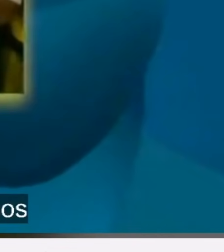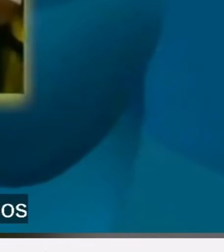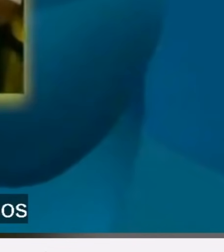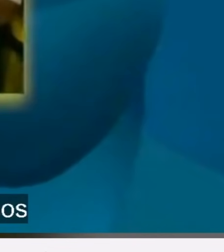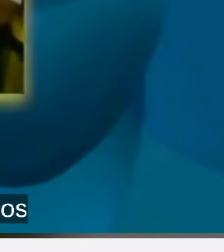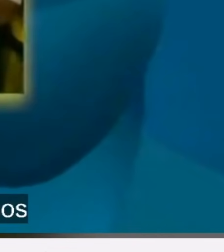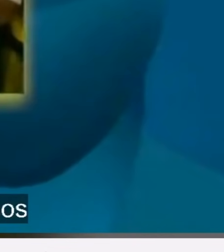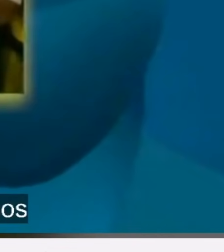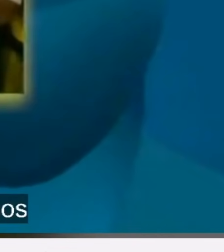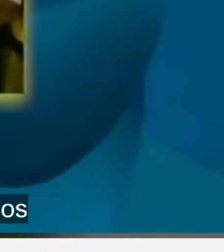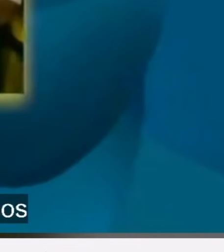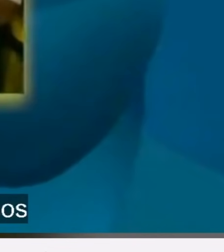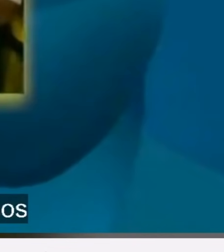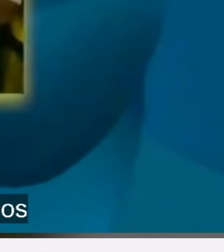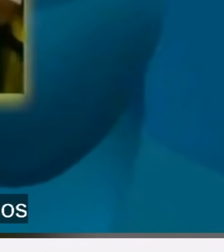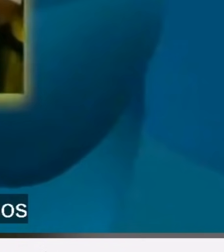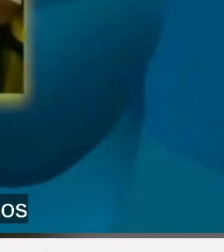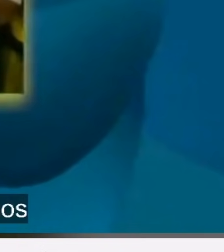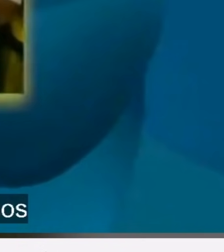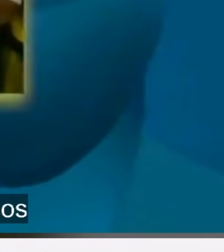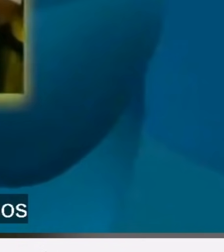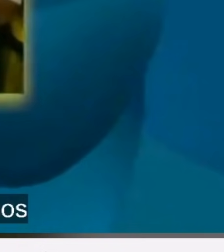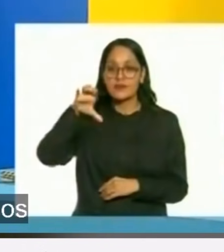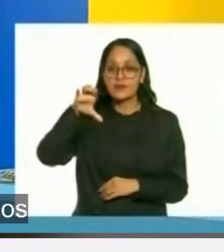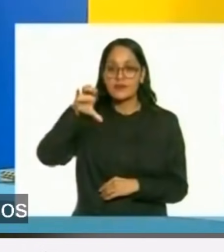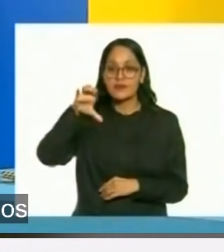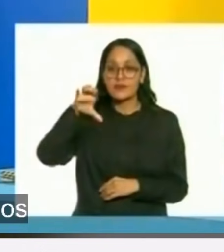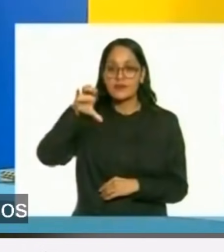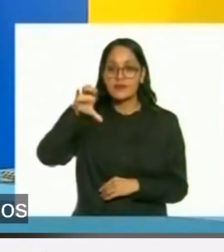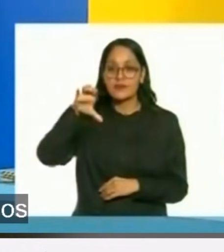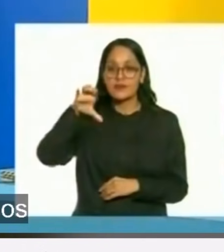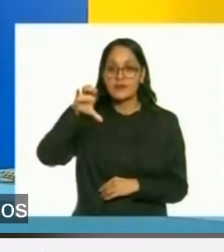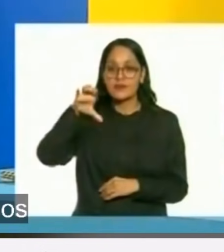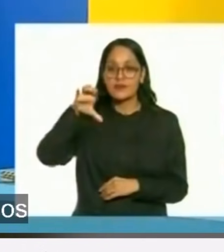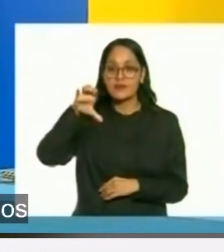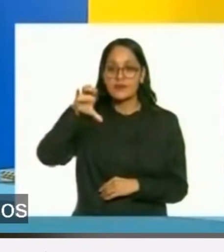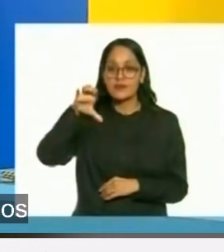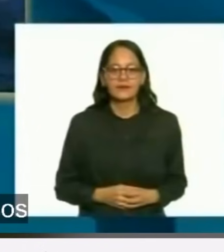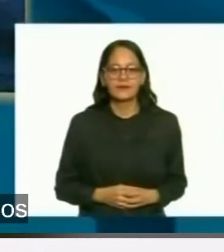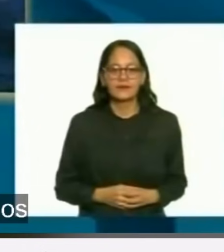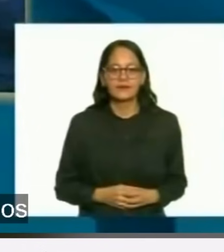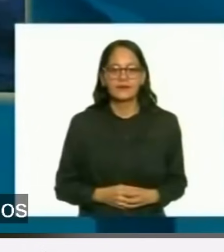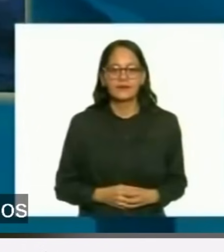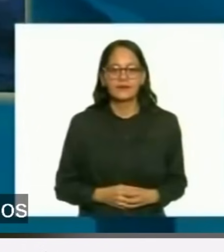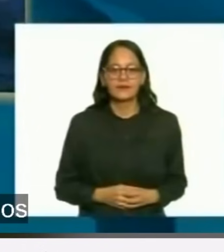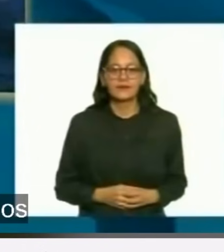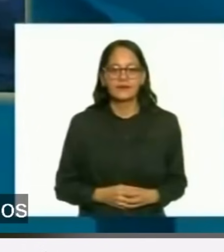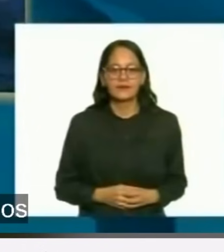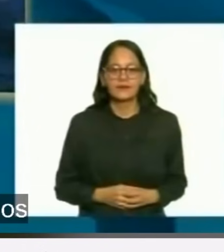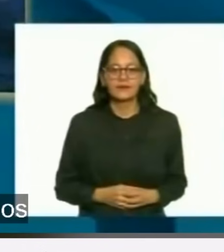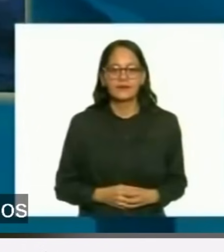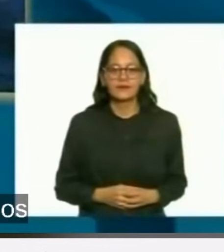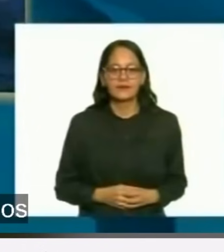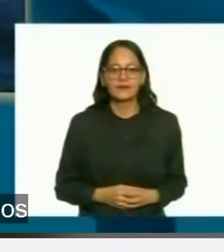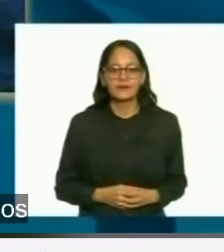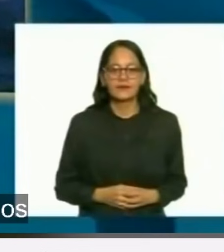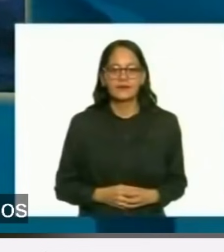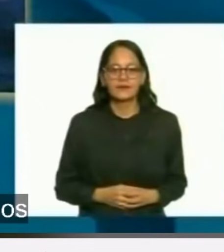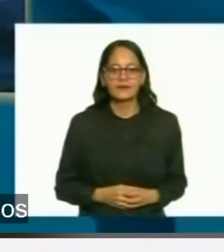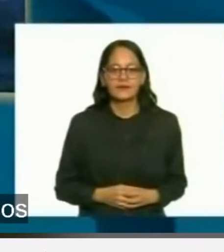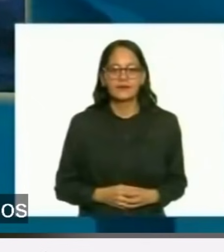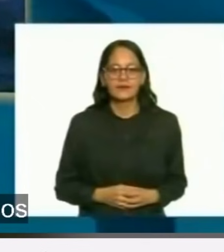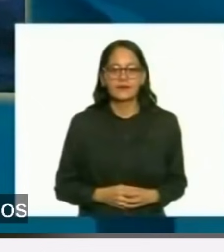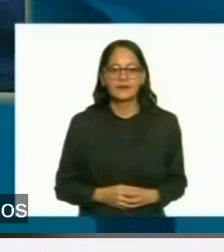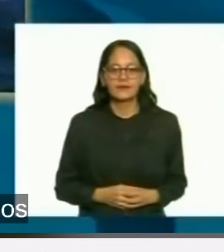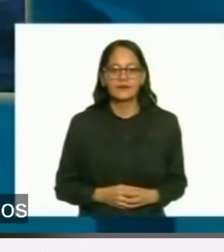a que busques los sonidos característicos de tu comunidad o región. Un dato interesante es que el piano cósmico es un invento